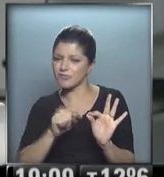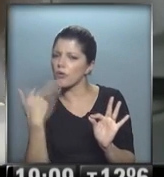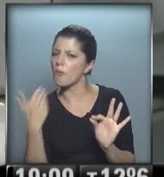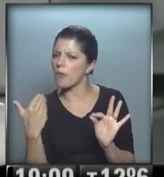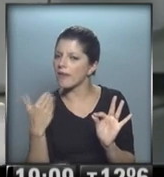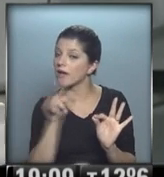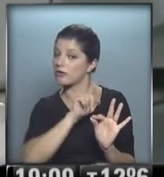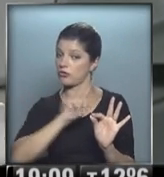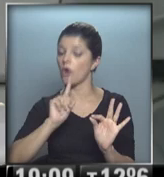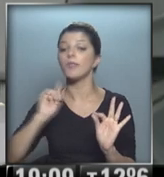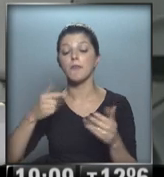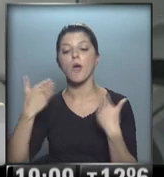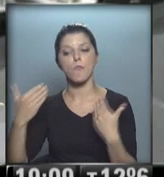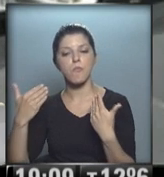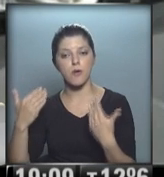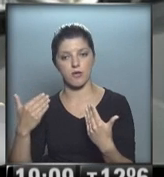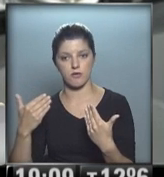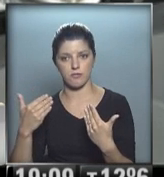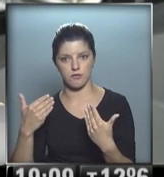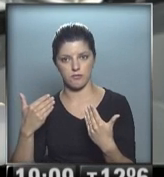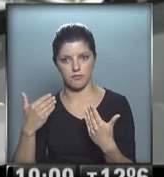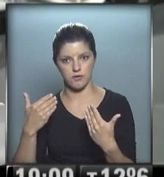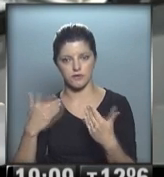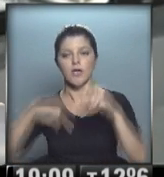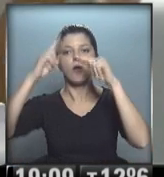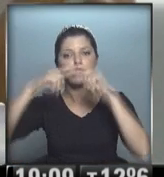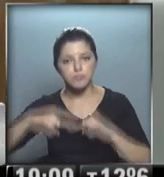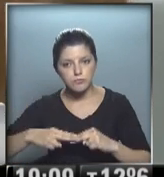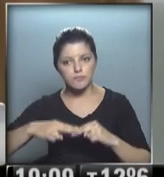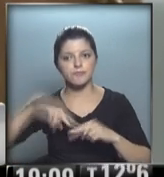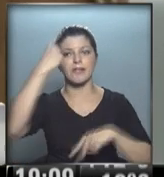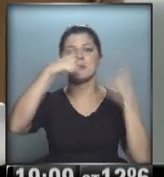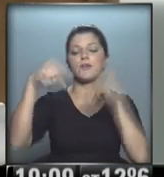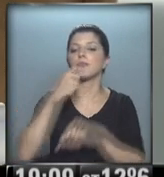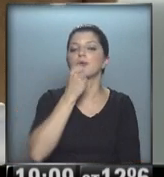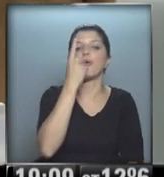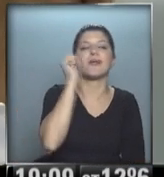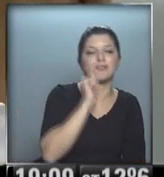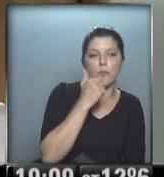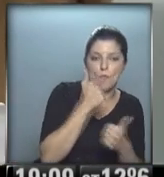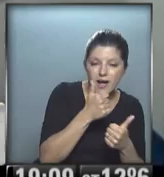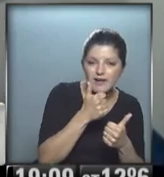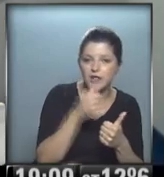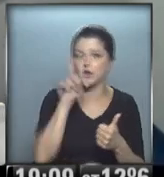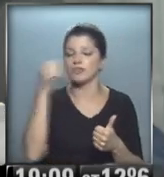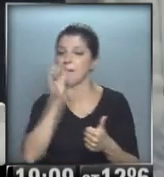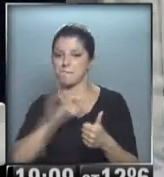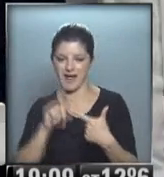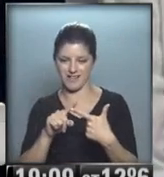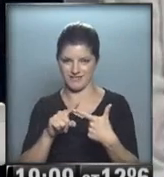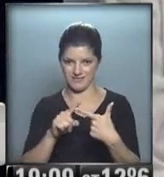capacidad, sino que permite a su vez hacer diagnóstico diferencial entre una lesión benigna y una lesión